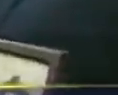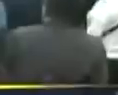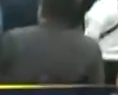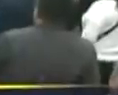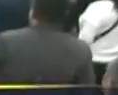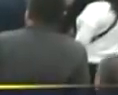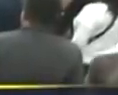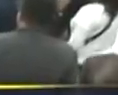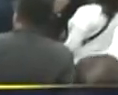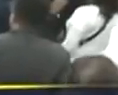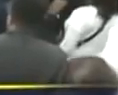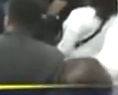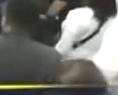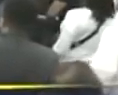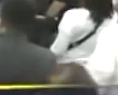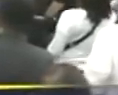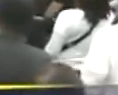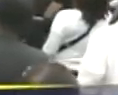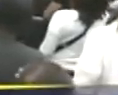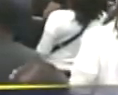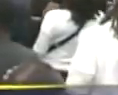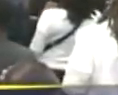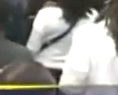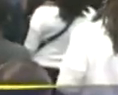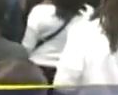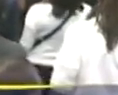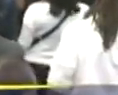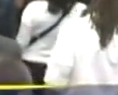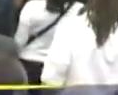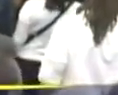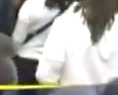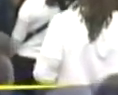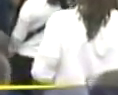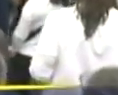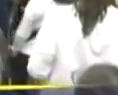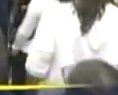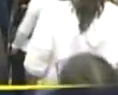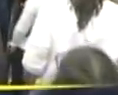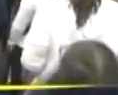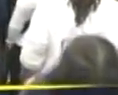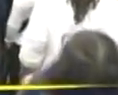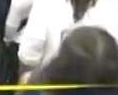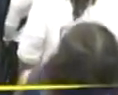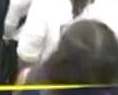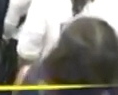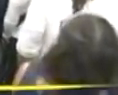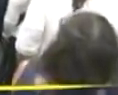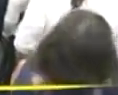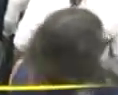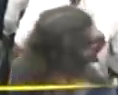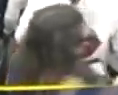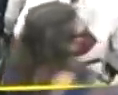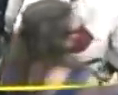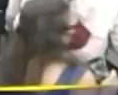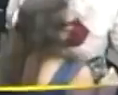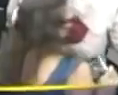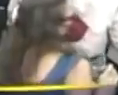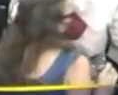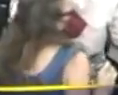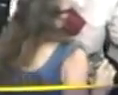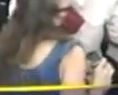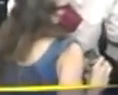mundo. El presidente Nicolás Maduro recibe de parte de los invitados internacionales un obsequio